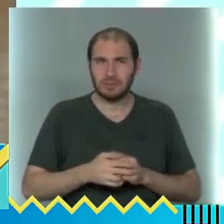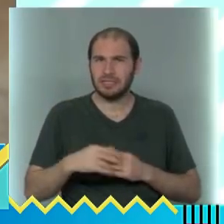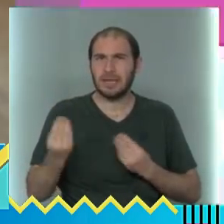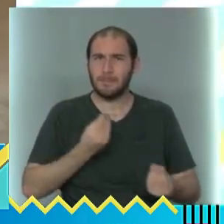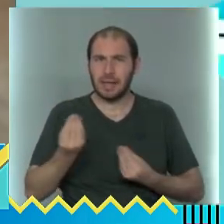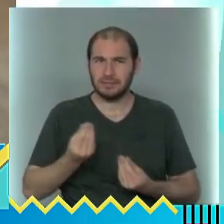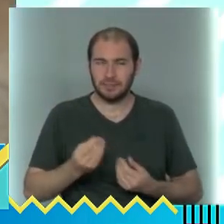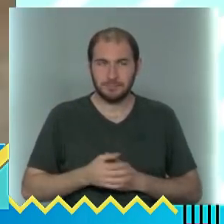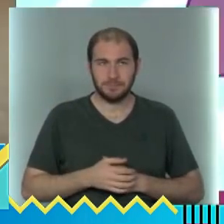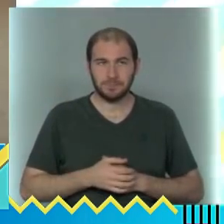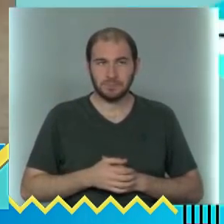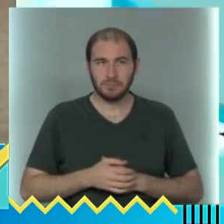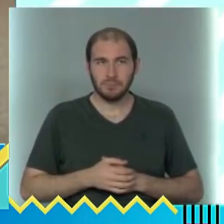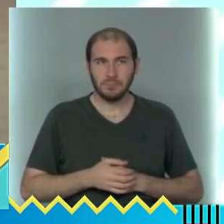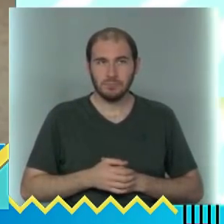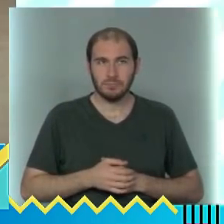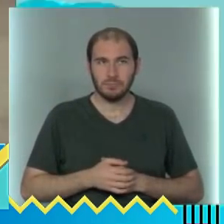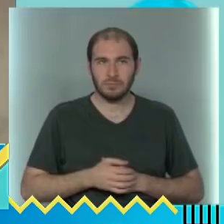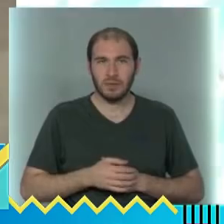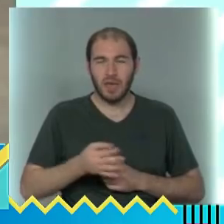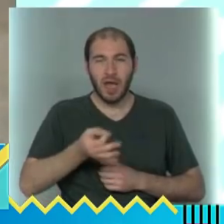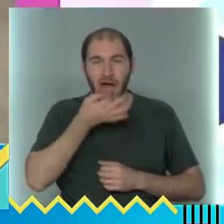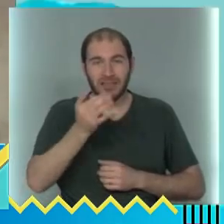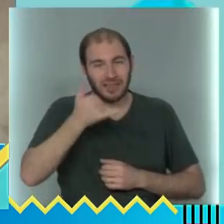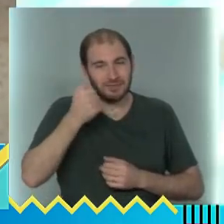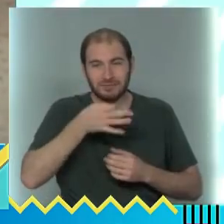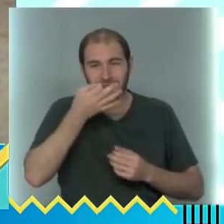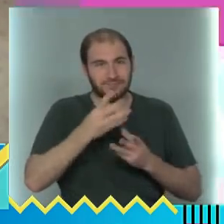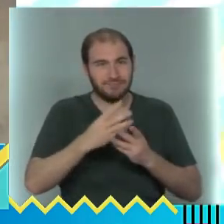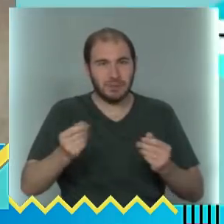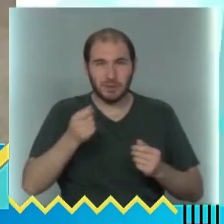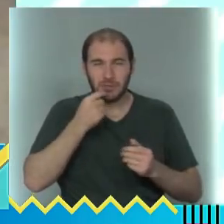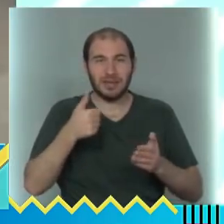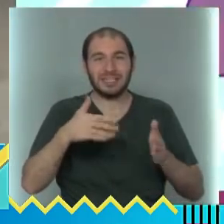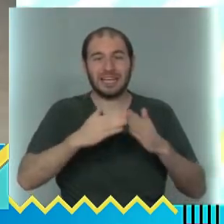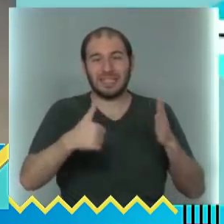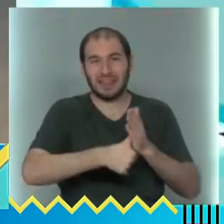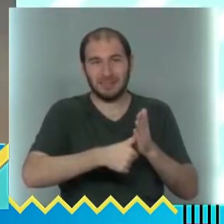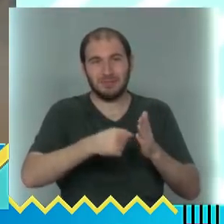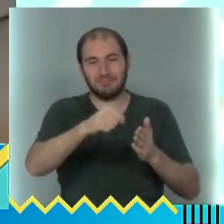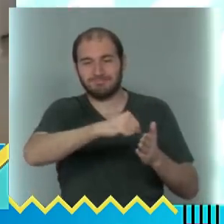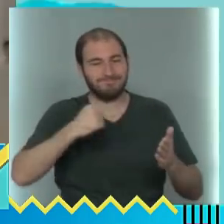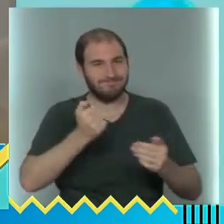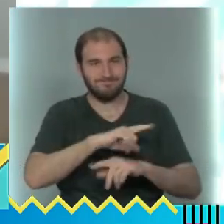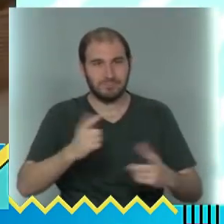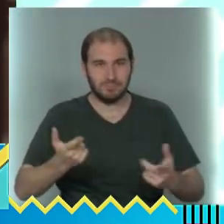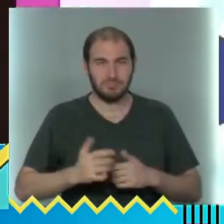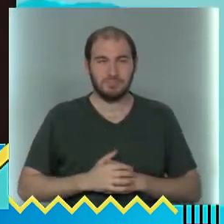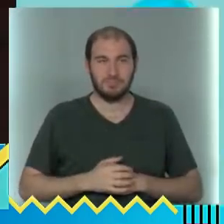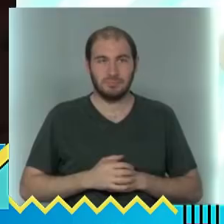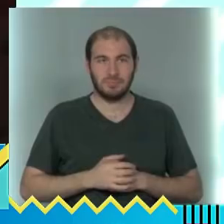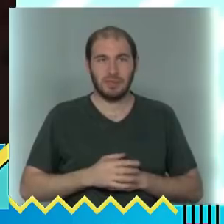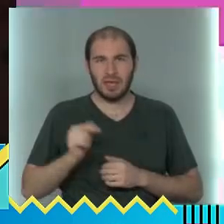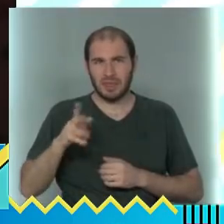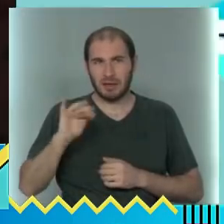está pasando? Deja de hablar por teléfono, si suena el timbre de su casa no abre la puerta, es decir, para